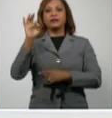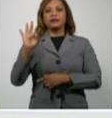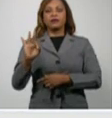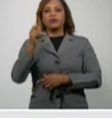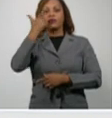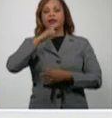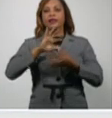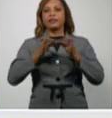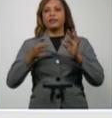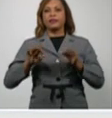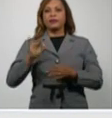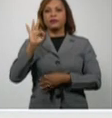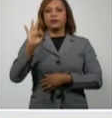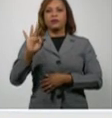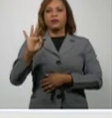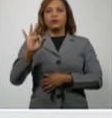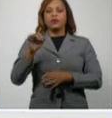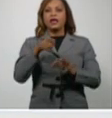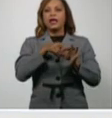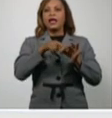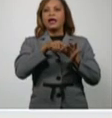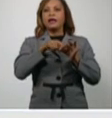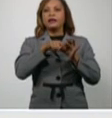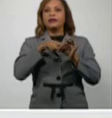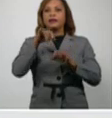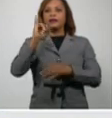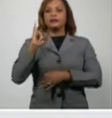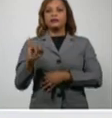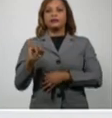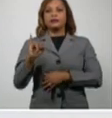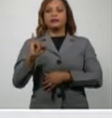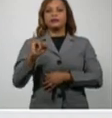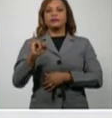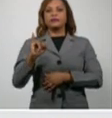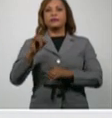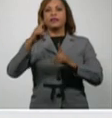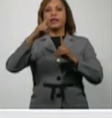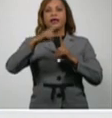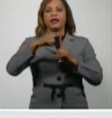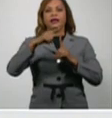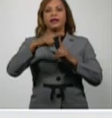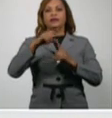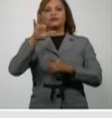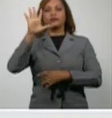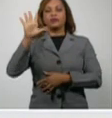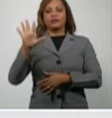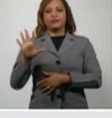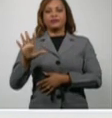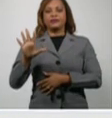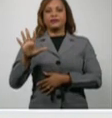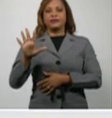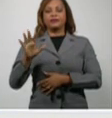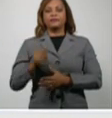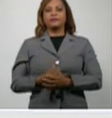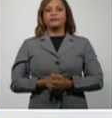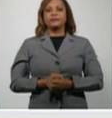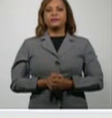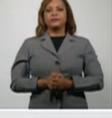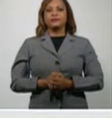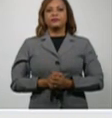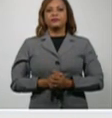con 8 cada uno, y el municipio especial Isla de la Juventud con 6, y Las Tunas con 5